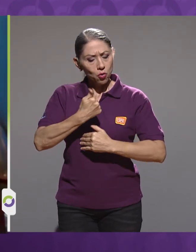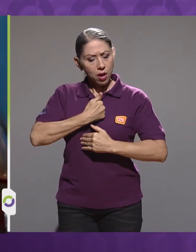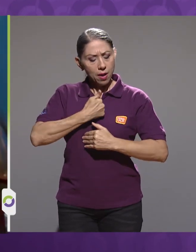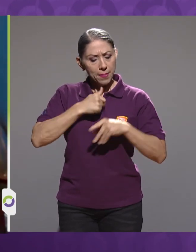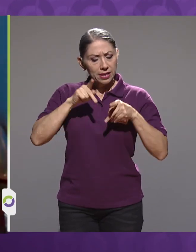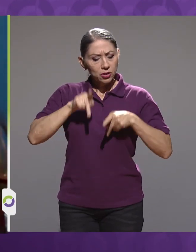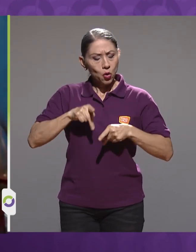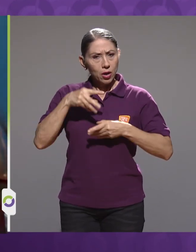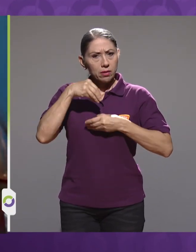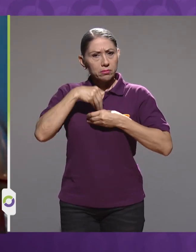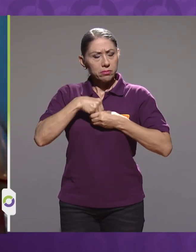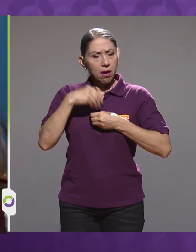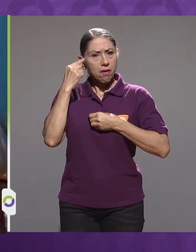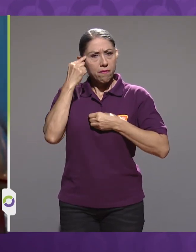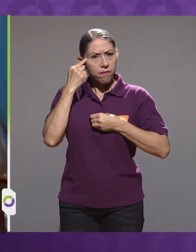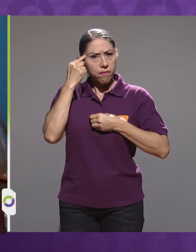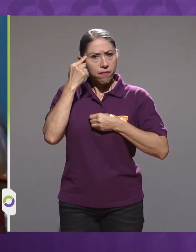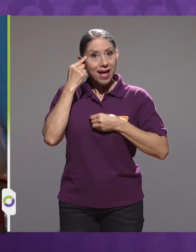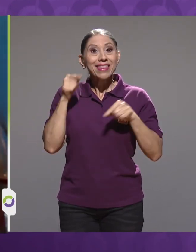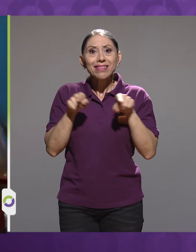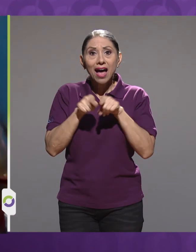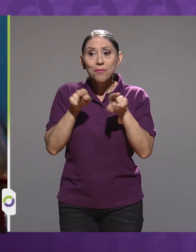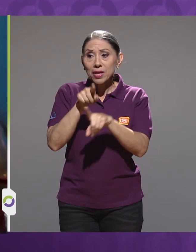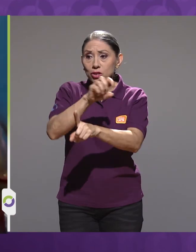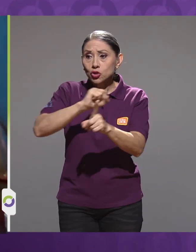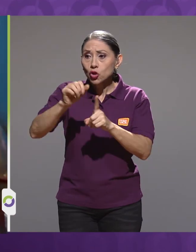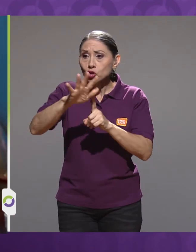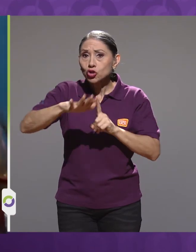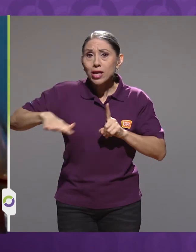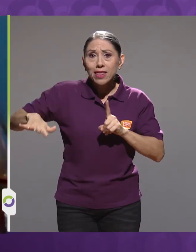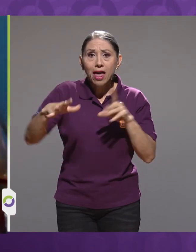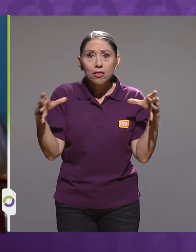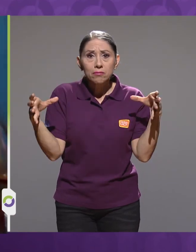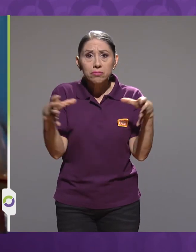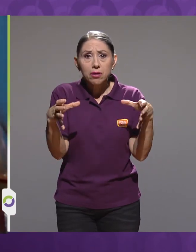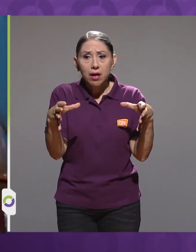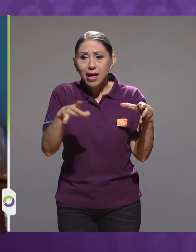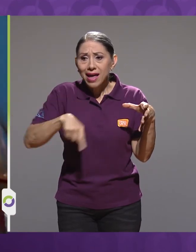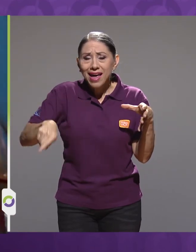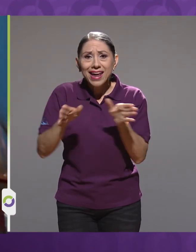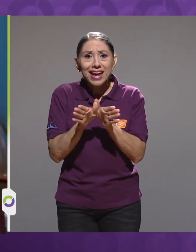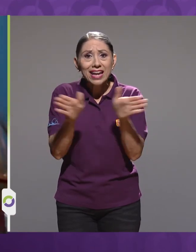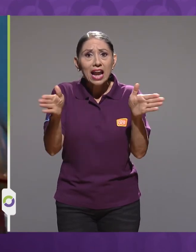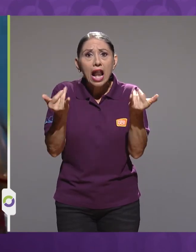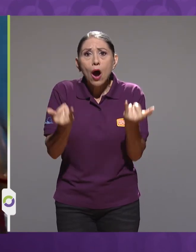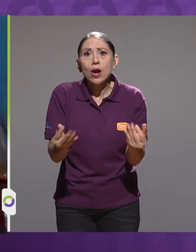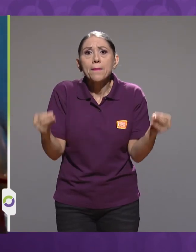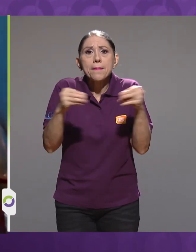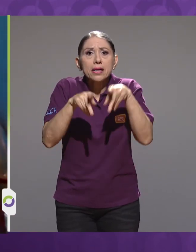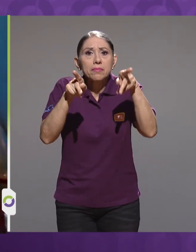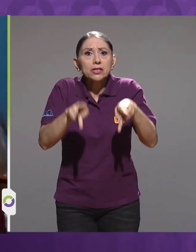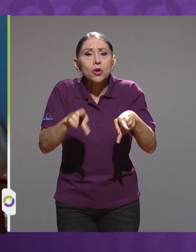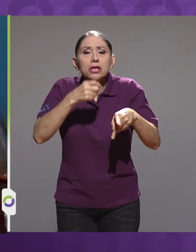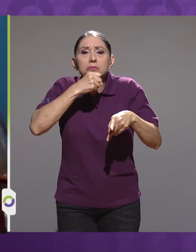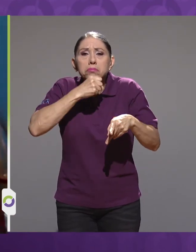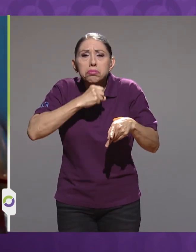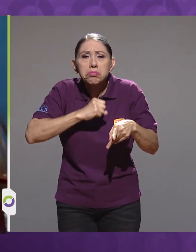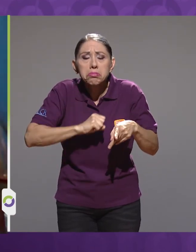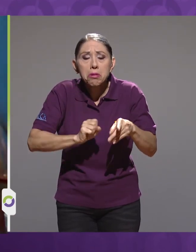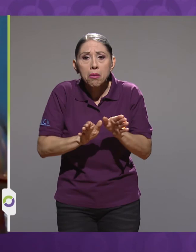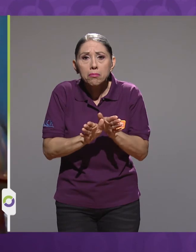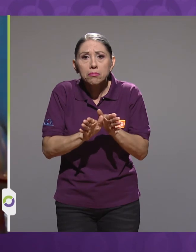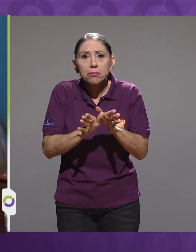reflexión interior como personas, pero como sociedad también, de que la sociedad en general está envejeciendo, que todas